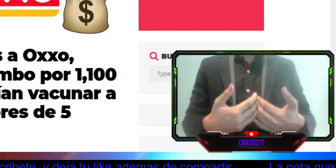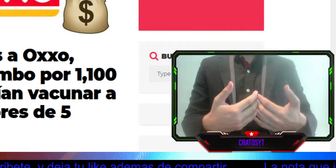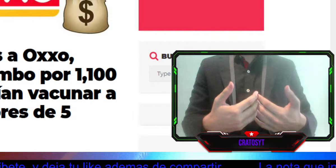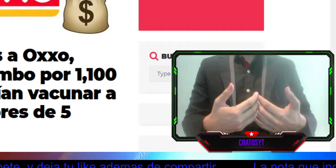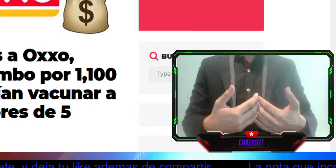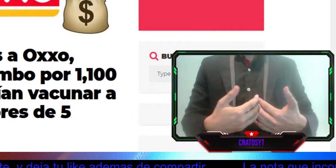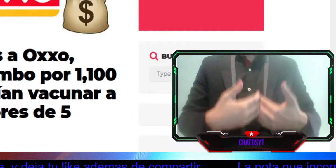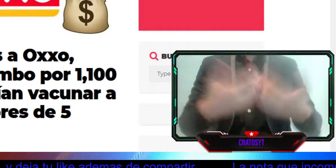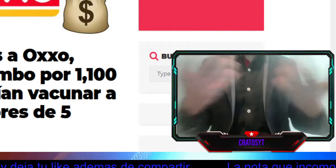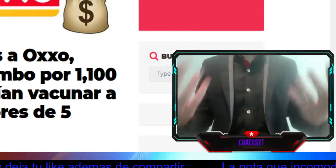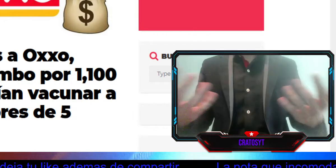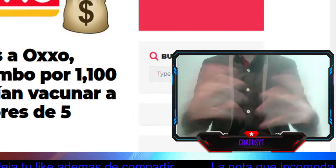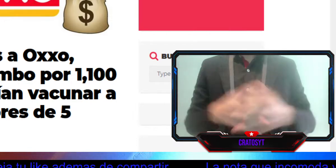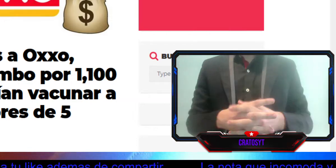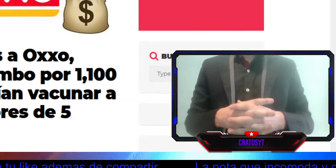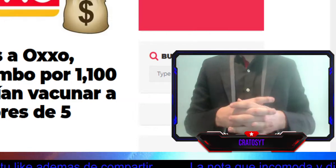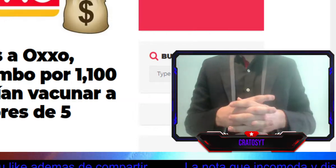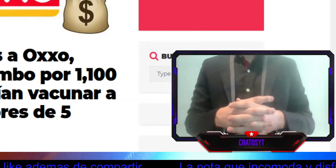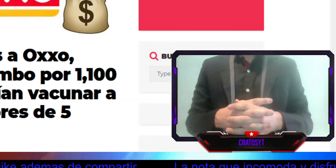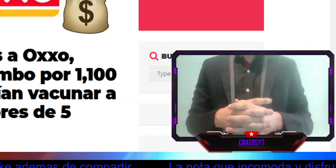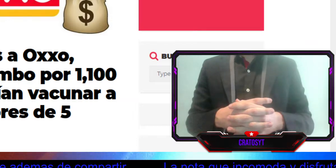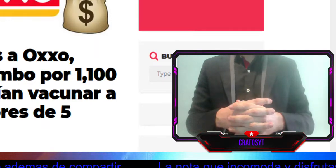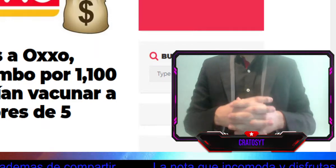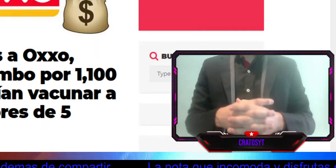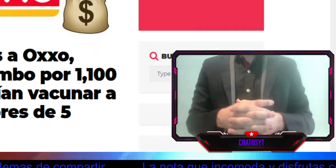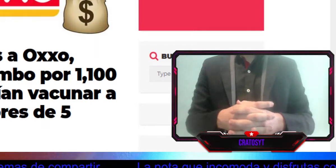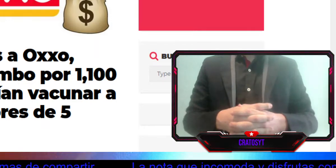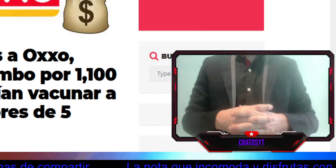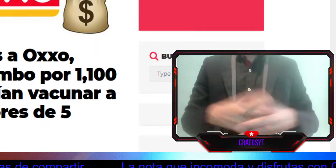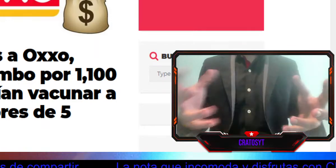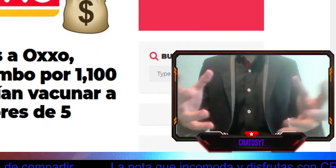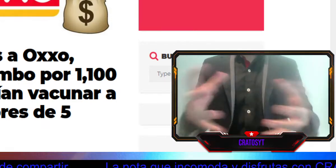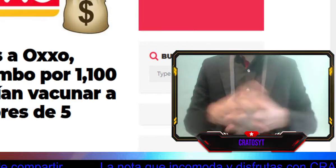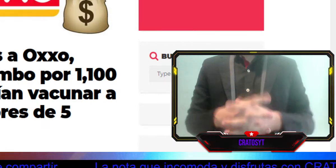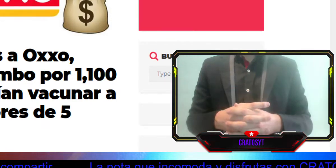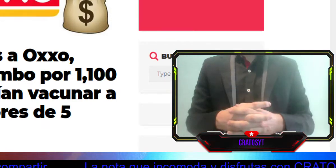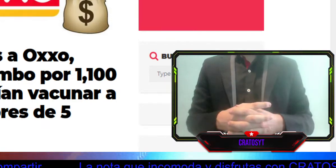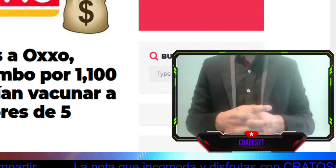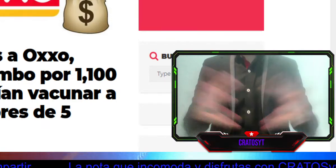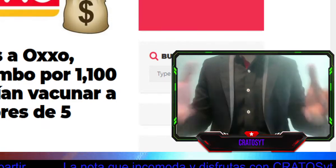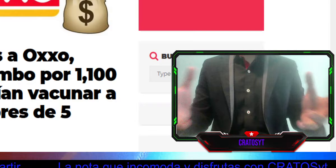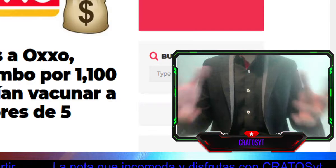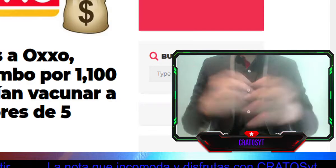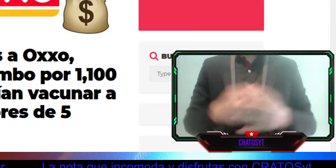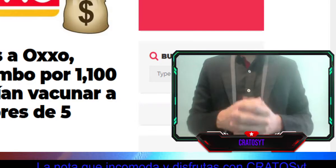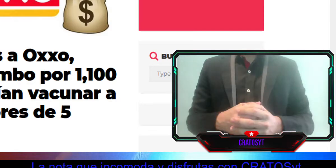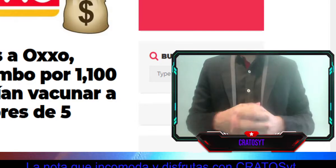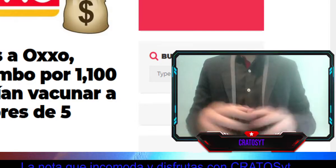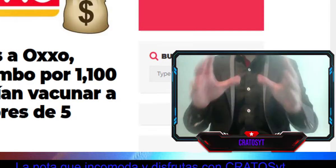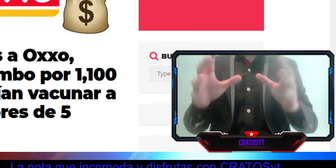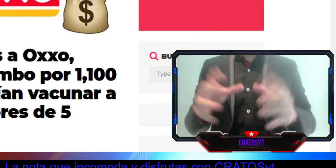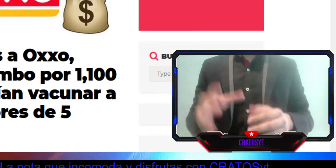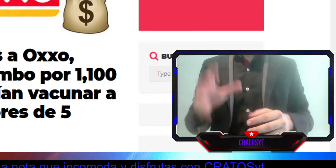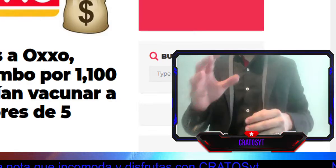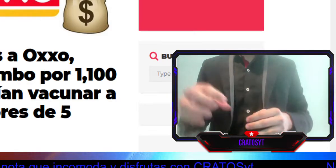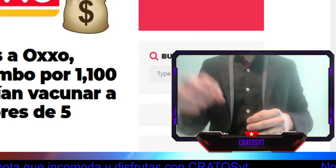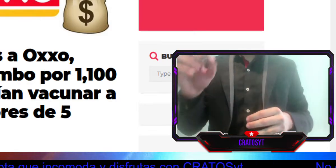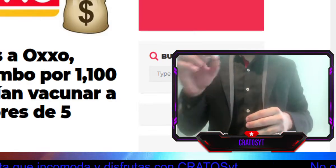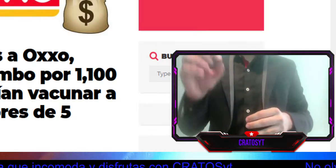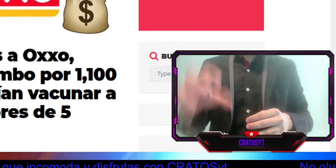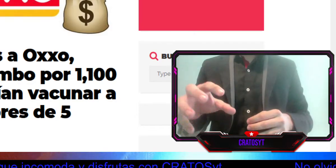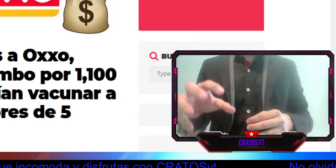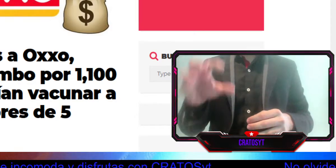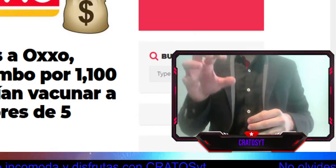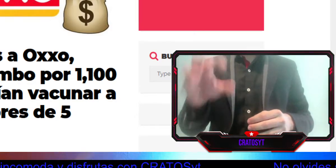al Estado y que son subsidiadas de una forma bastante absurda, que es justamente con los recursos de la mayoría de los mexicanos. ¿Por qué? Muy simple,